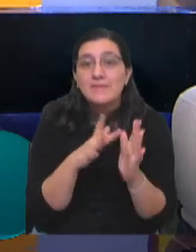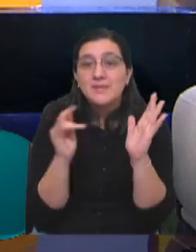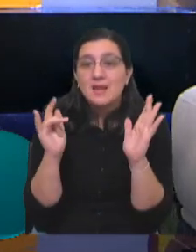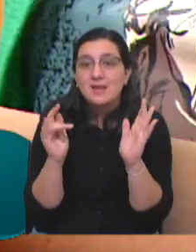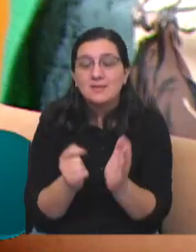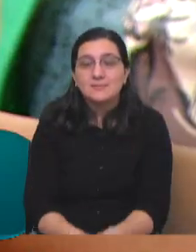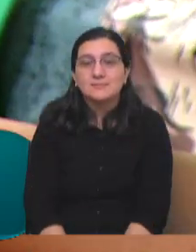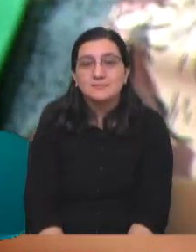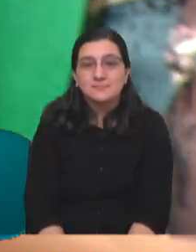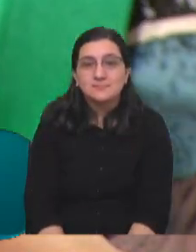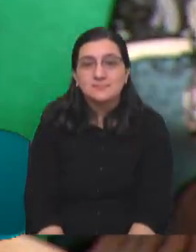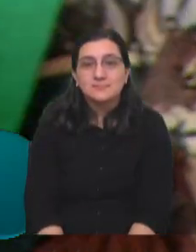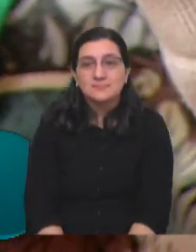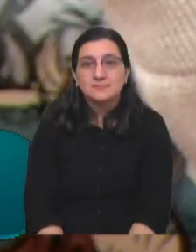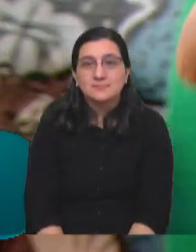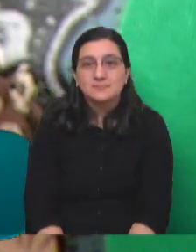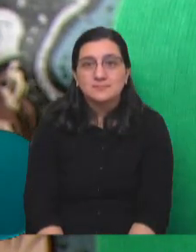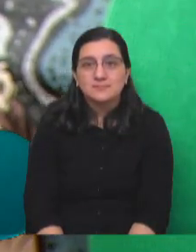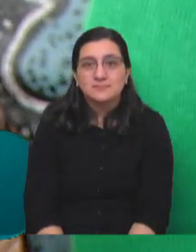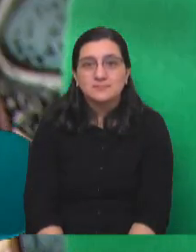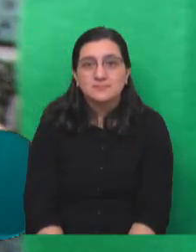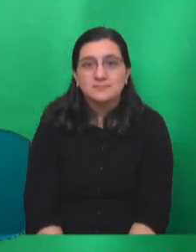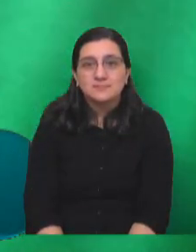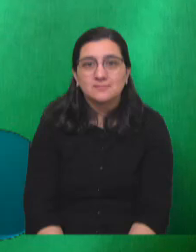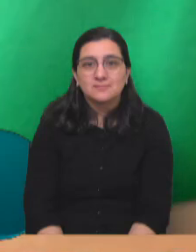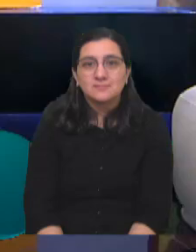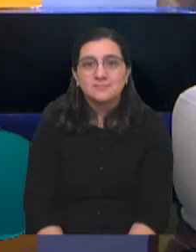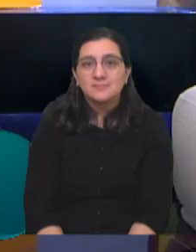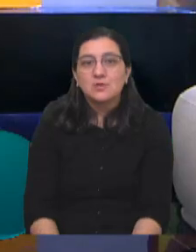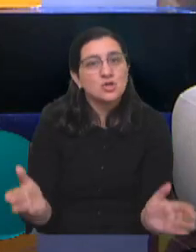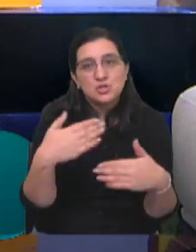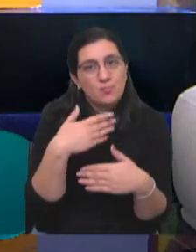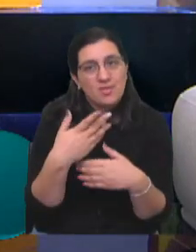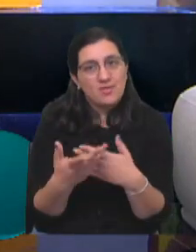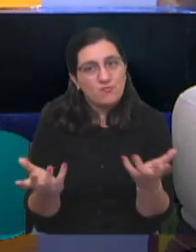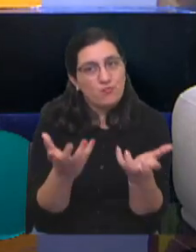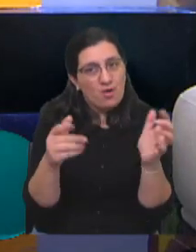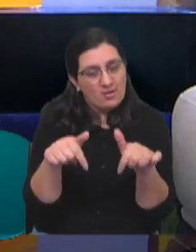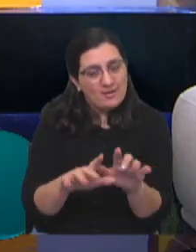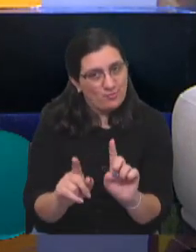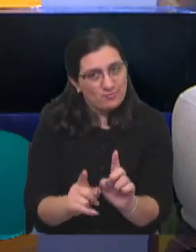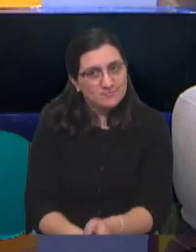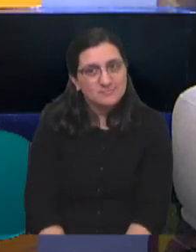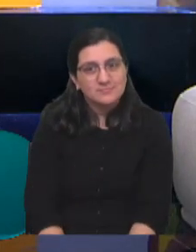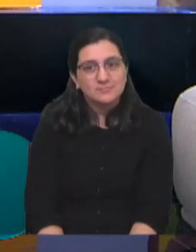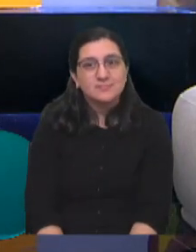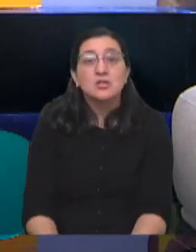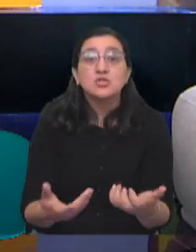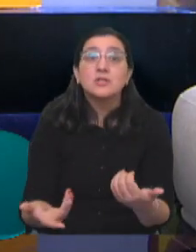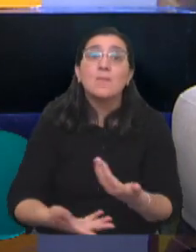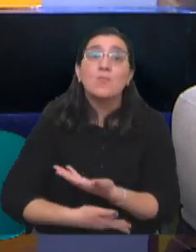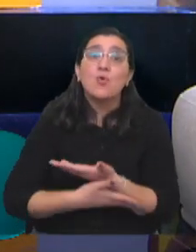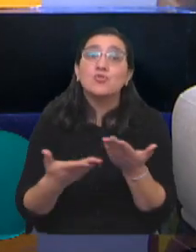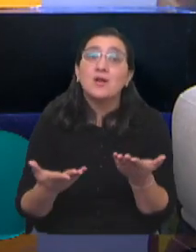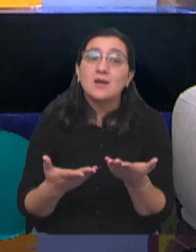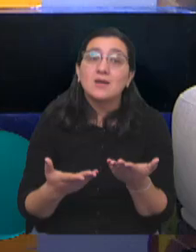prendés. ¿Y tiene? No, se puede. No, no se puede. Bueno, era un poco lo que les quería mostrar, de que se animen a